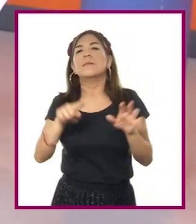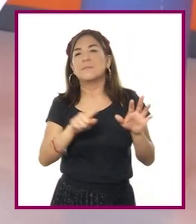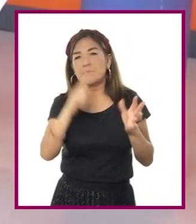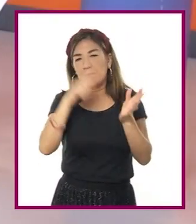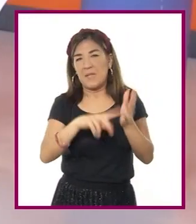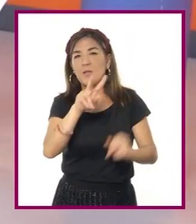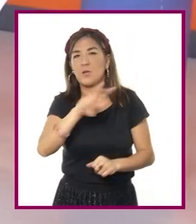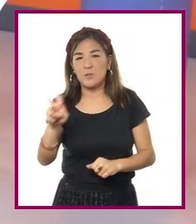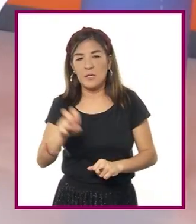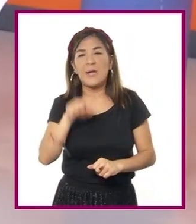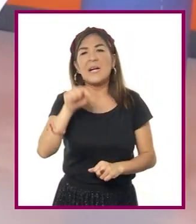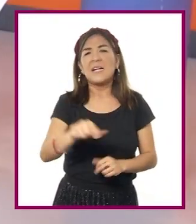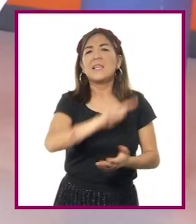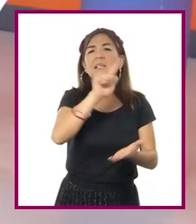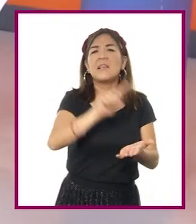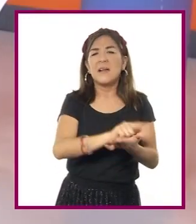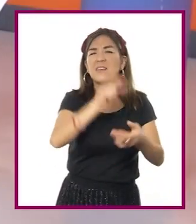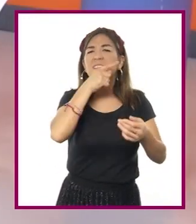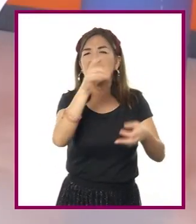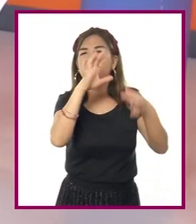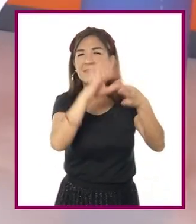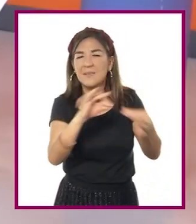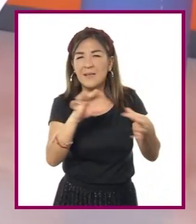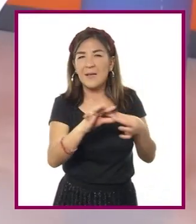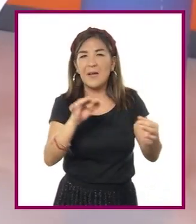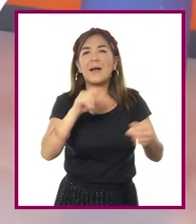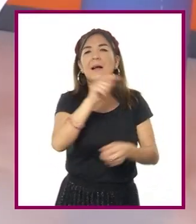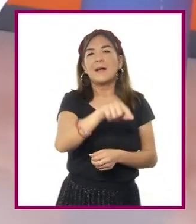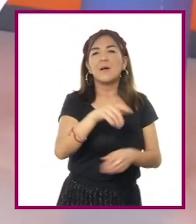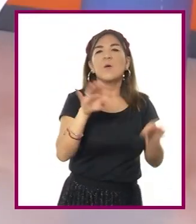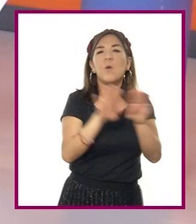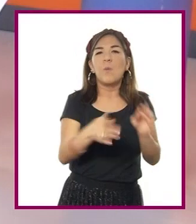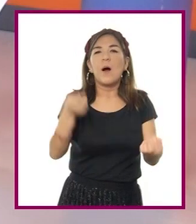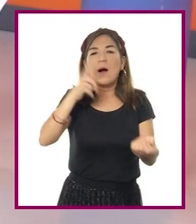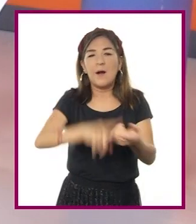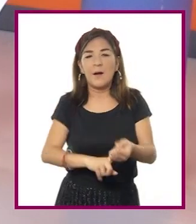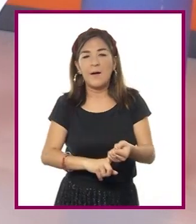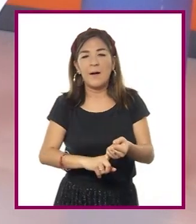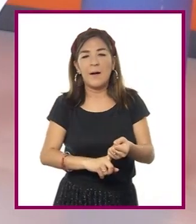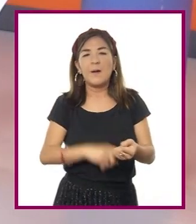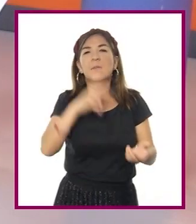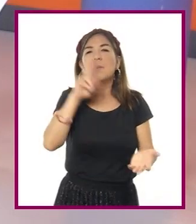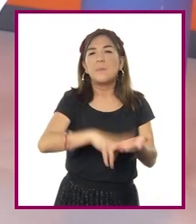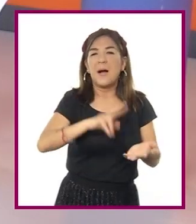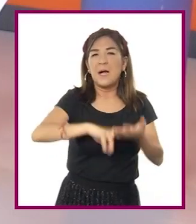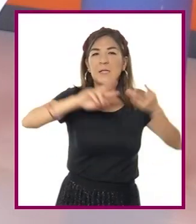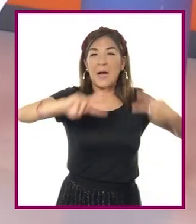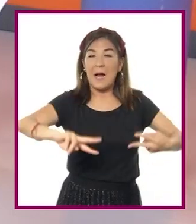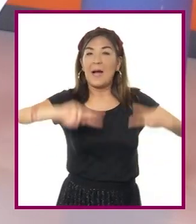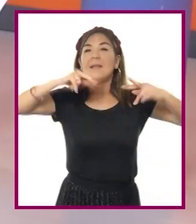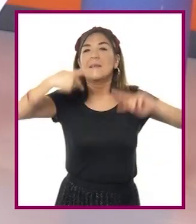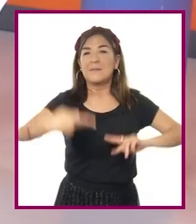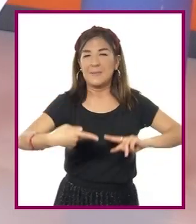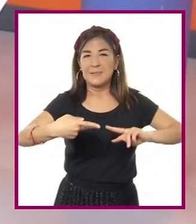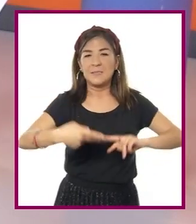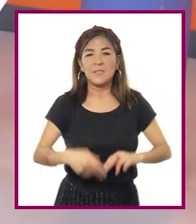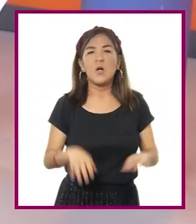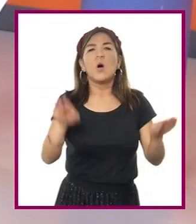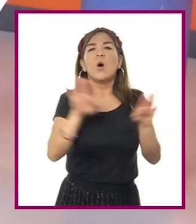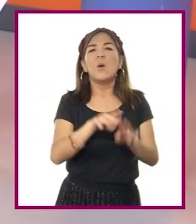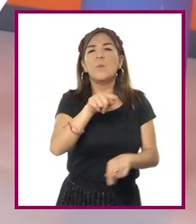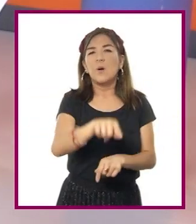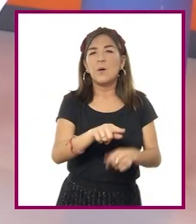planteamiento de esta ley, se mencionó que se trata de una situación de proporcionalidad inversa. Al ser